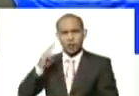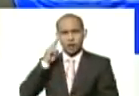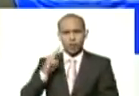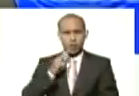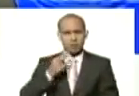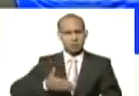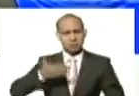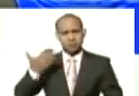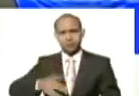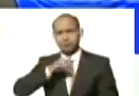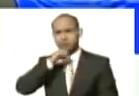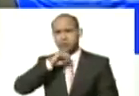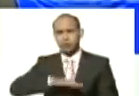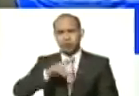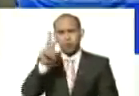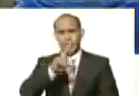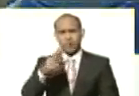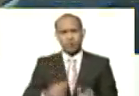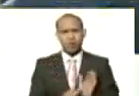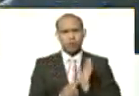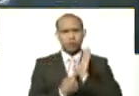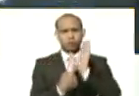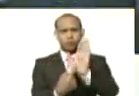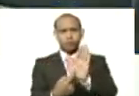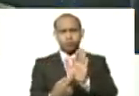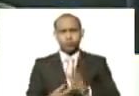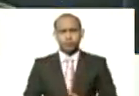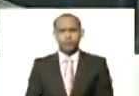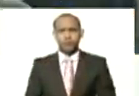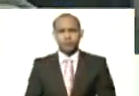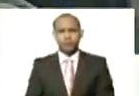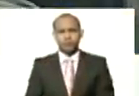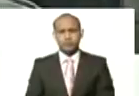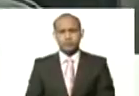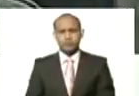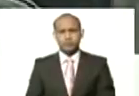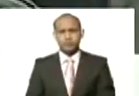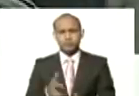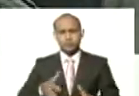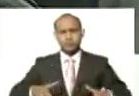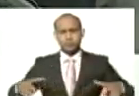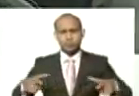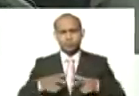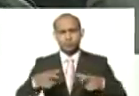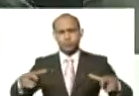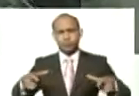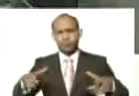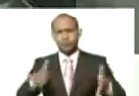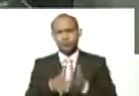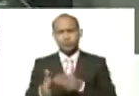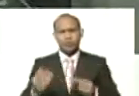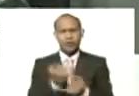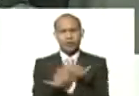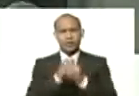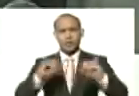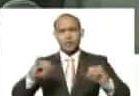papel en la historia de Venezuela en medio de la fragua más grande por la independencia que hayamos